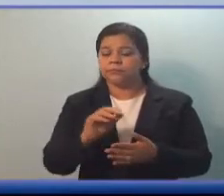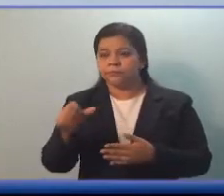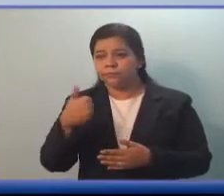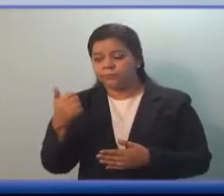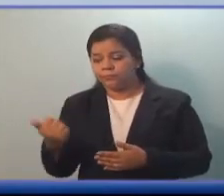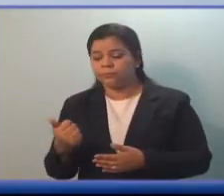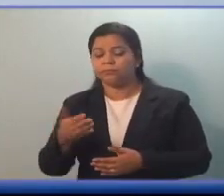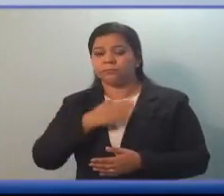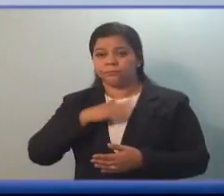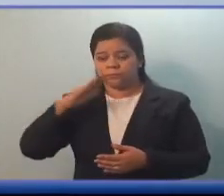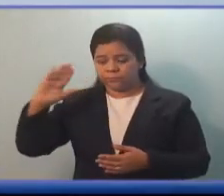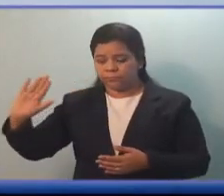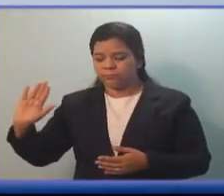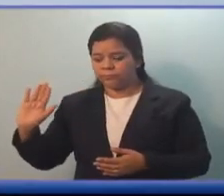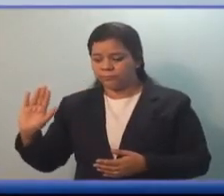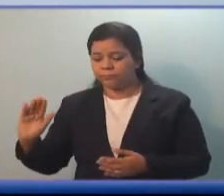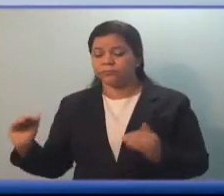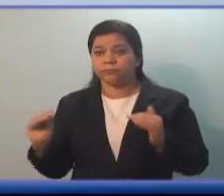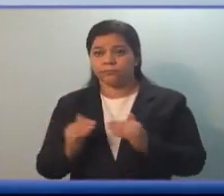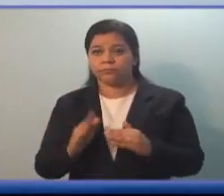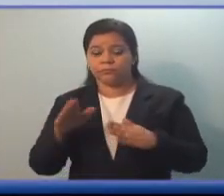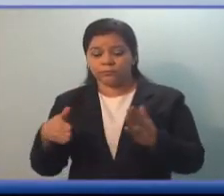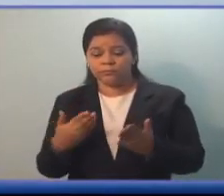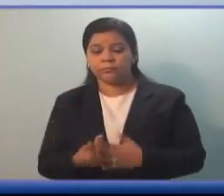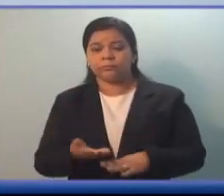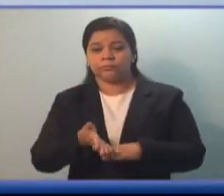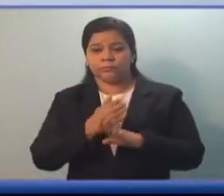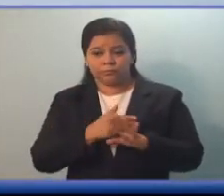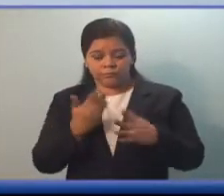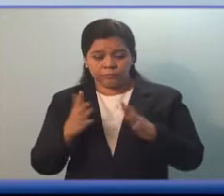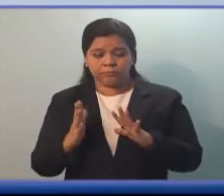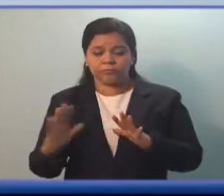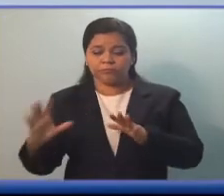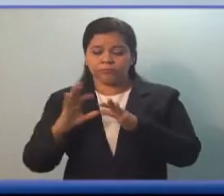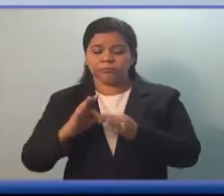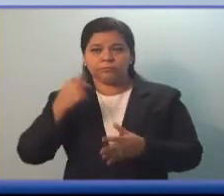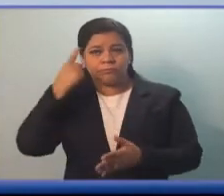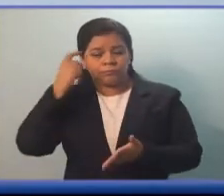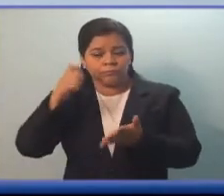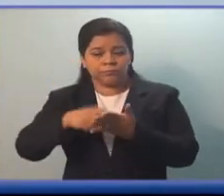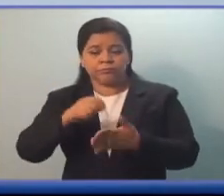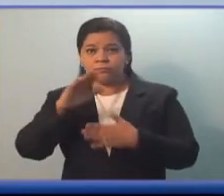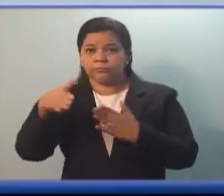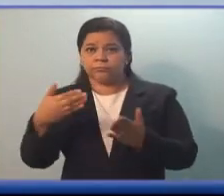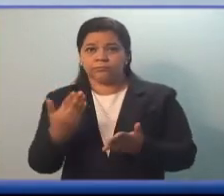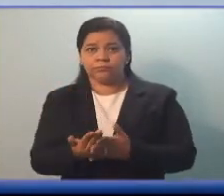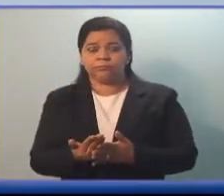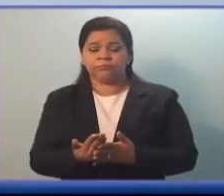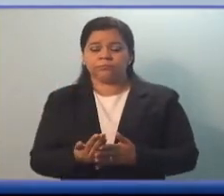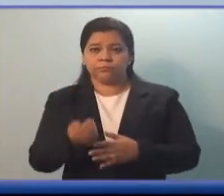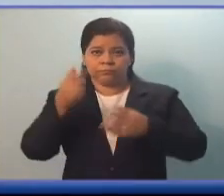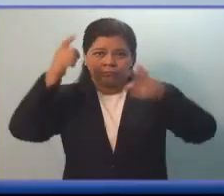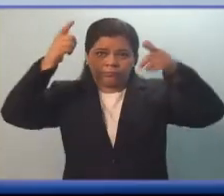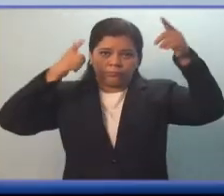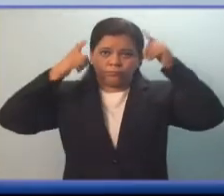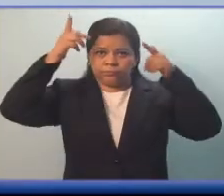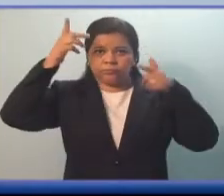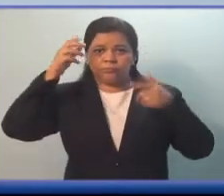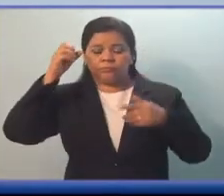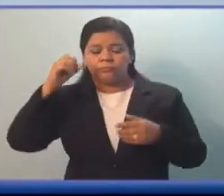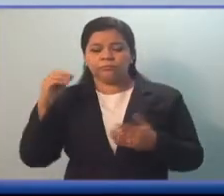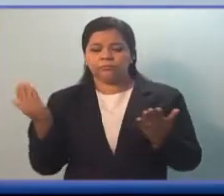también compromiso, que es los estados están sometidos a lo que ahora se llama el examen periódico universal EPU, a las Naciones Unidas.